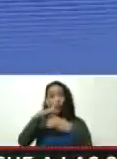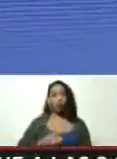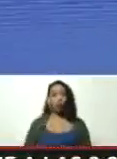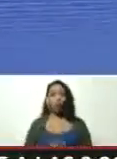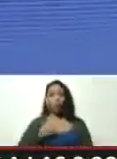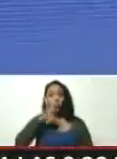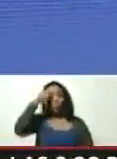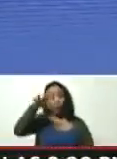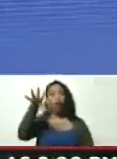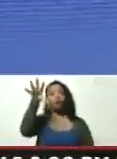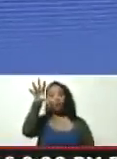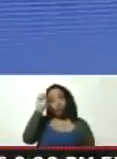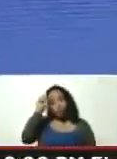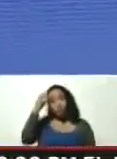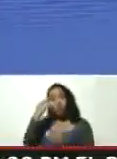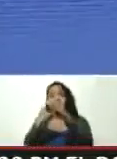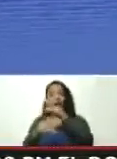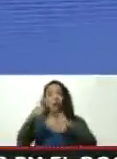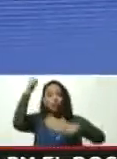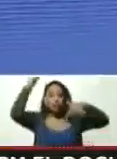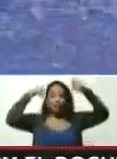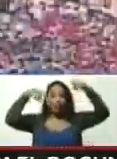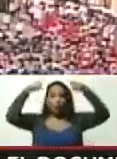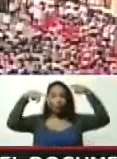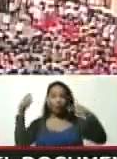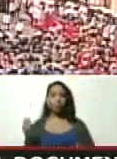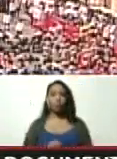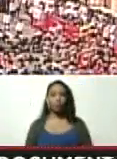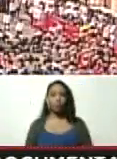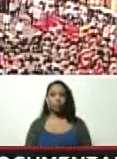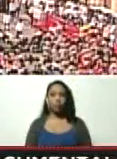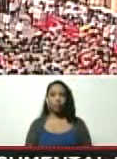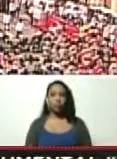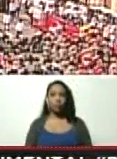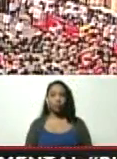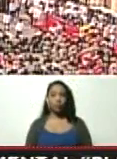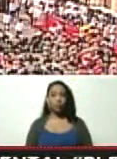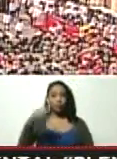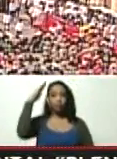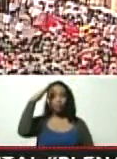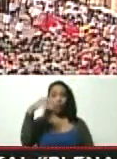pueblo entendió el mensaje del comandante Chávez de manera inmediata. Y cuando el comandante dijo